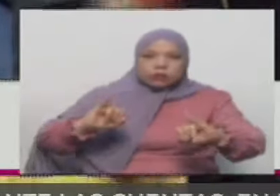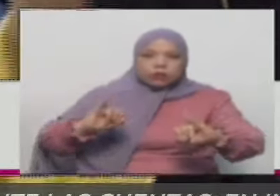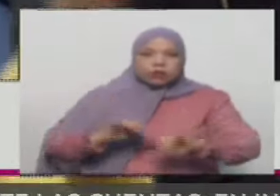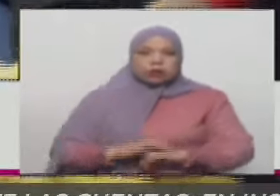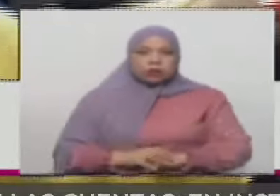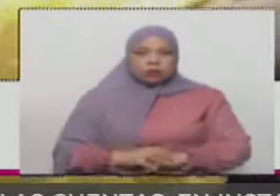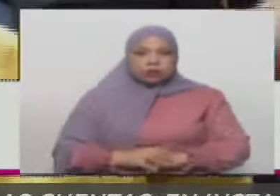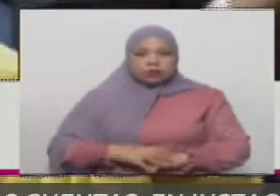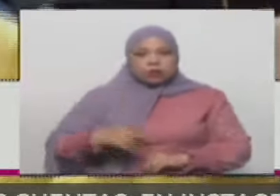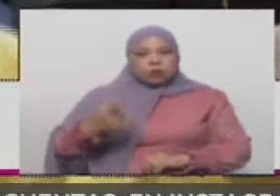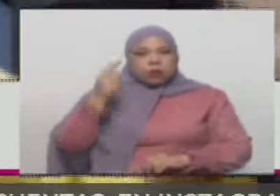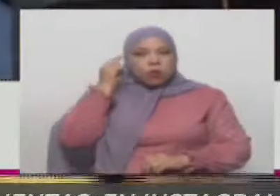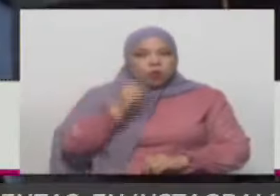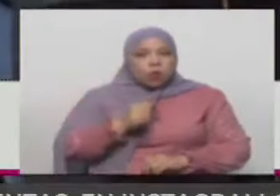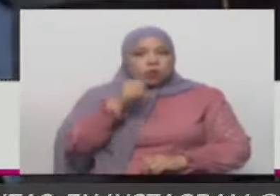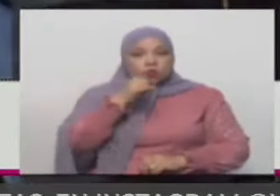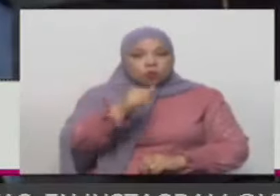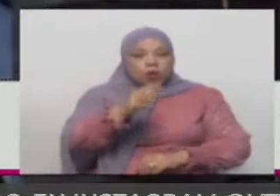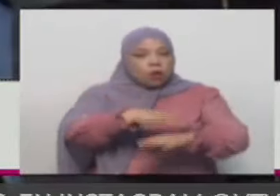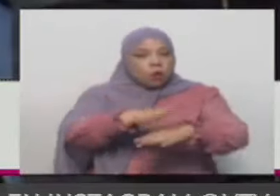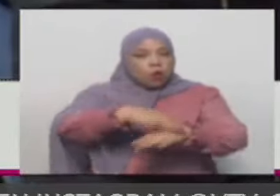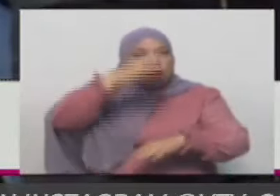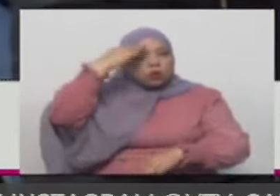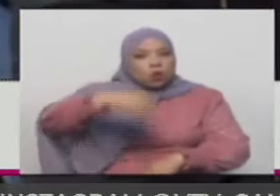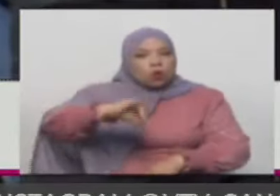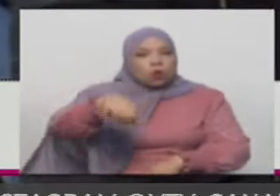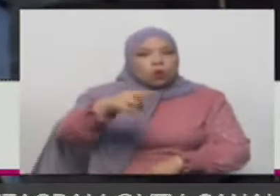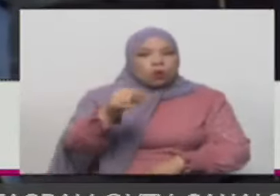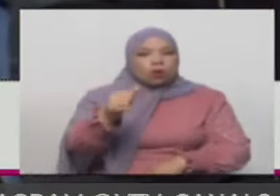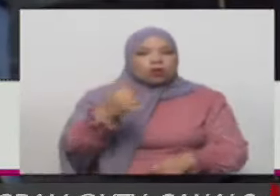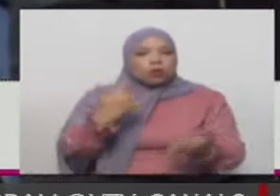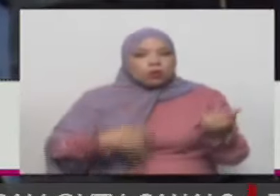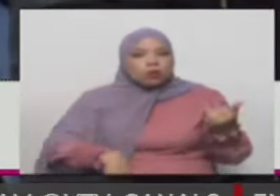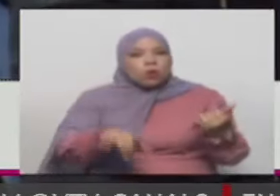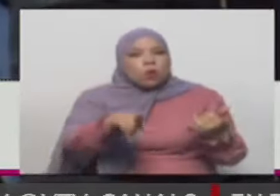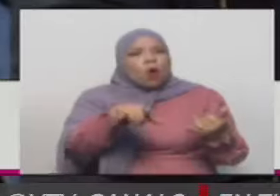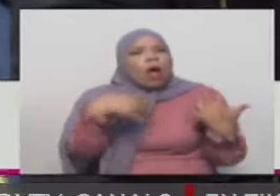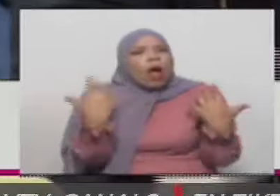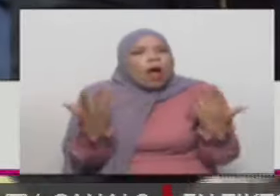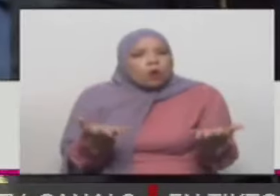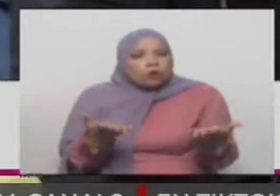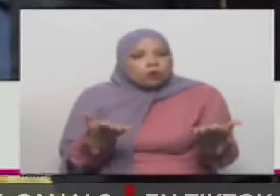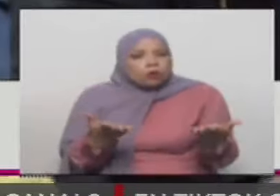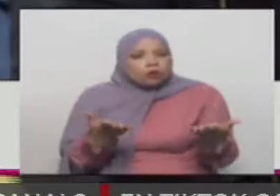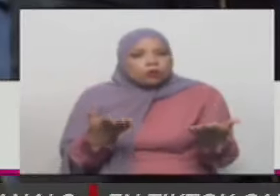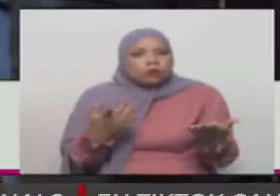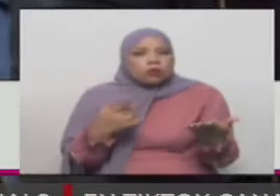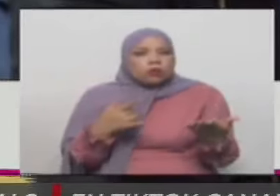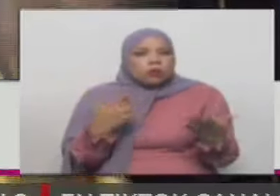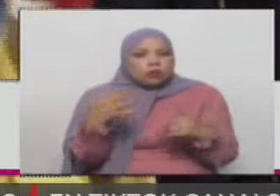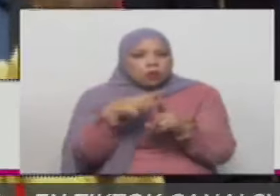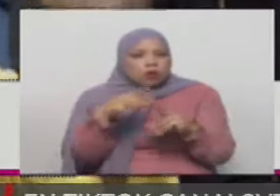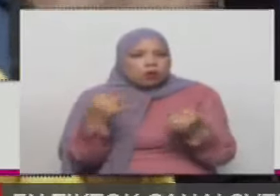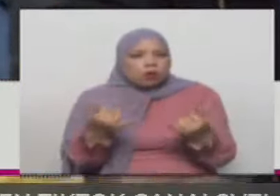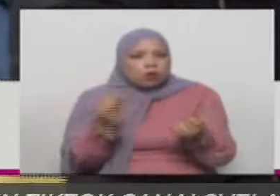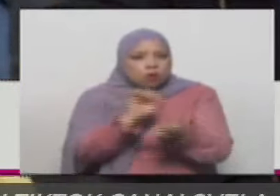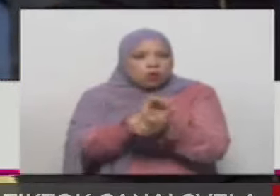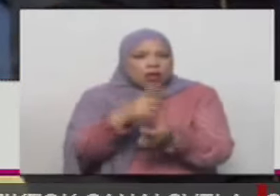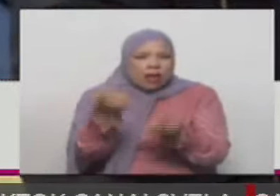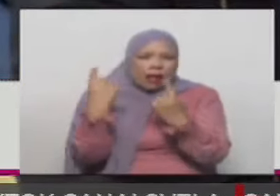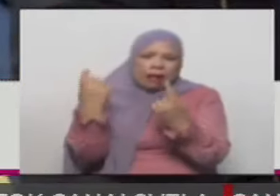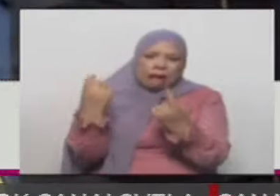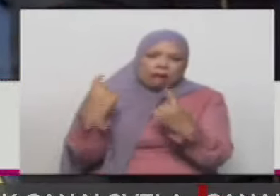él manda a llamar al soldado, ¿no? Y él le comenta, bueno, ¿qué te pasó? Me imagino el regaño que le